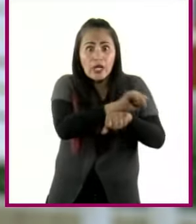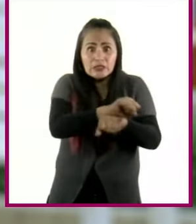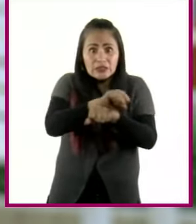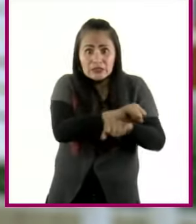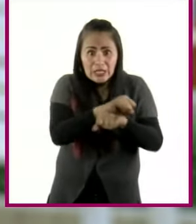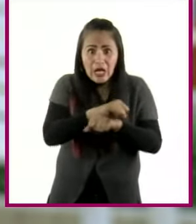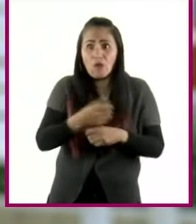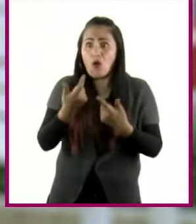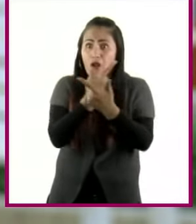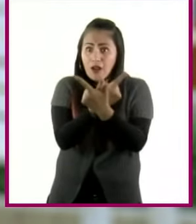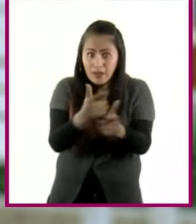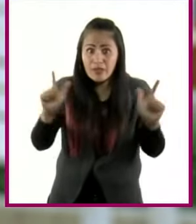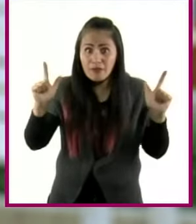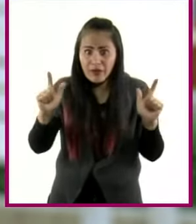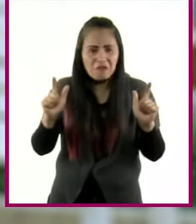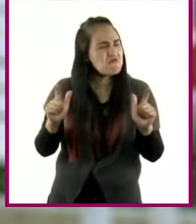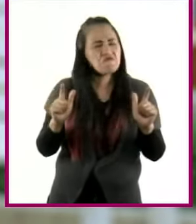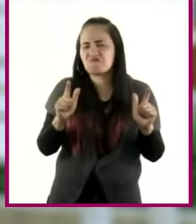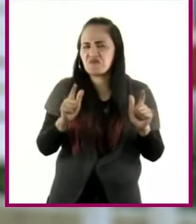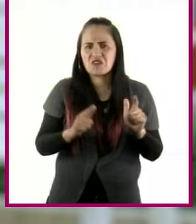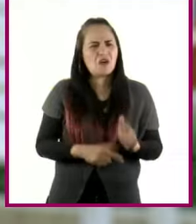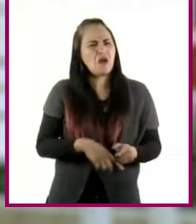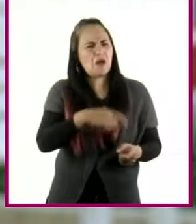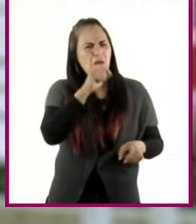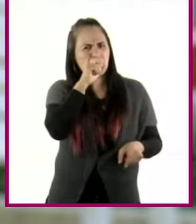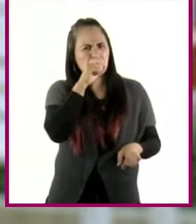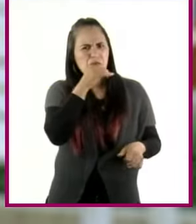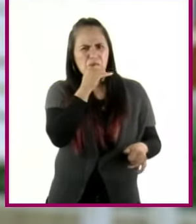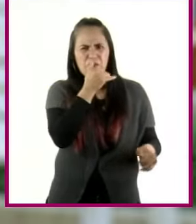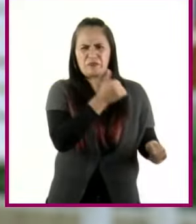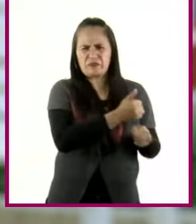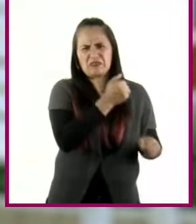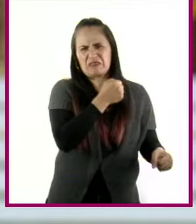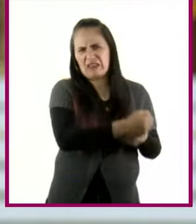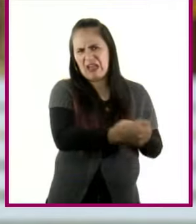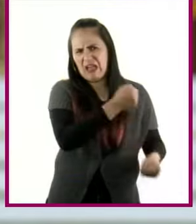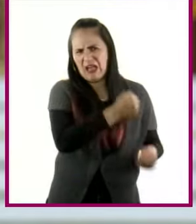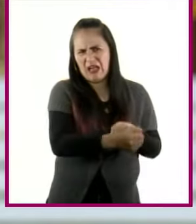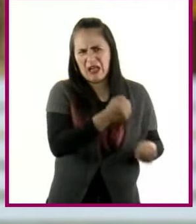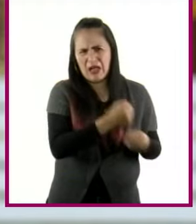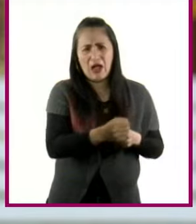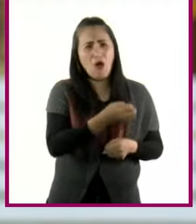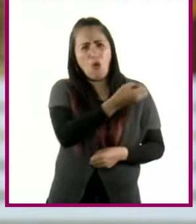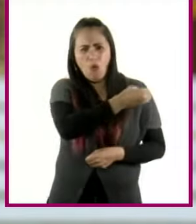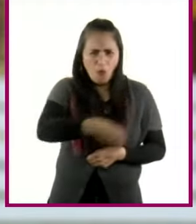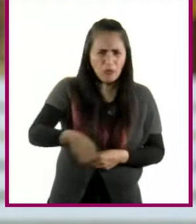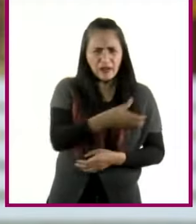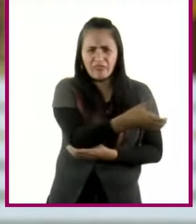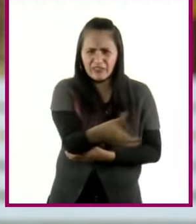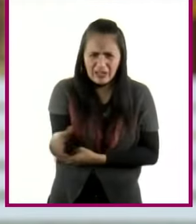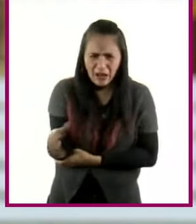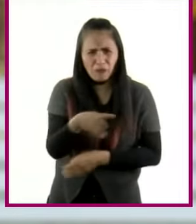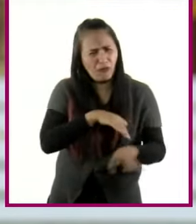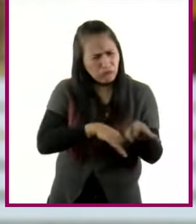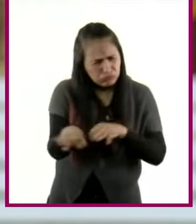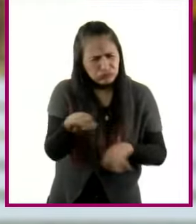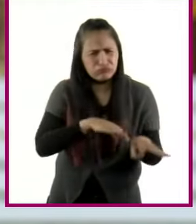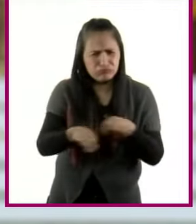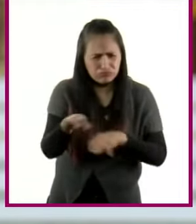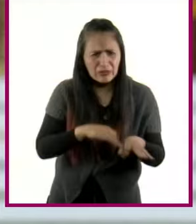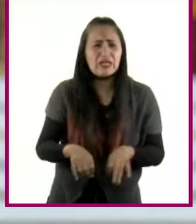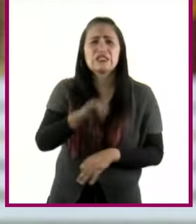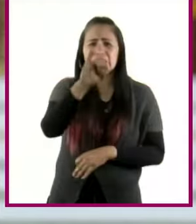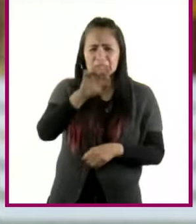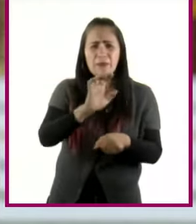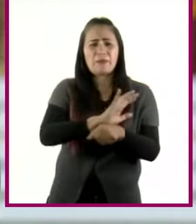muchas cosas. Te trataban súper mal y te forzaban a trabajar en los cultivos. Recuerdo que en la película a la esposa del